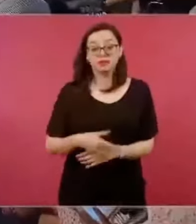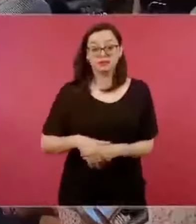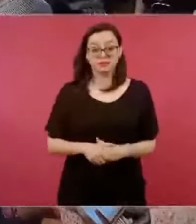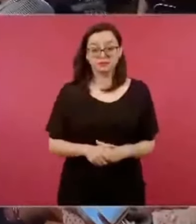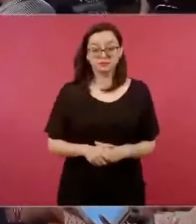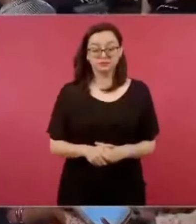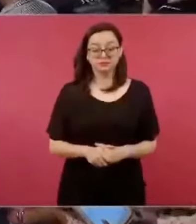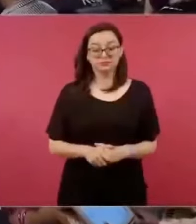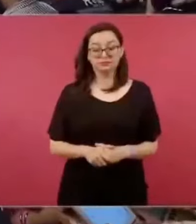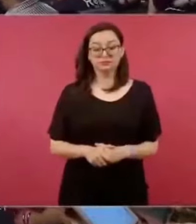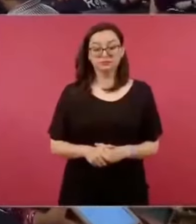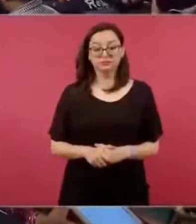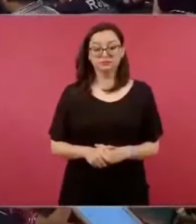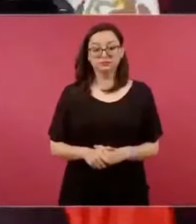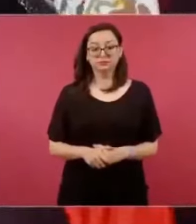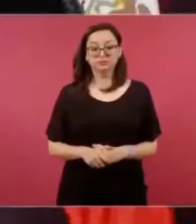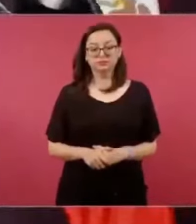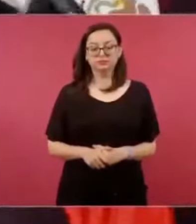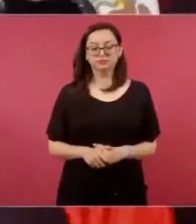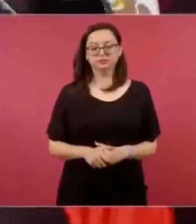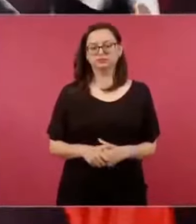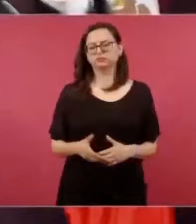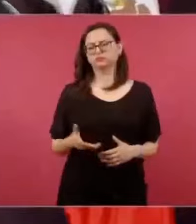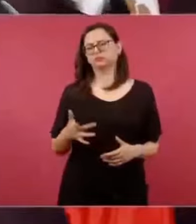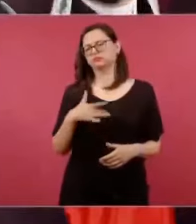no son sabiondos.